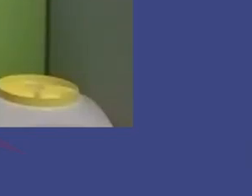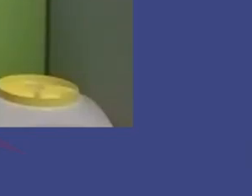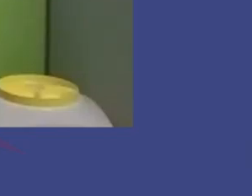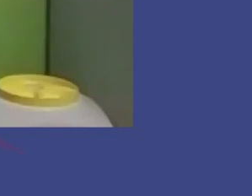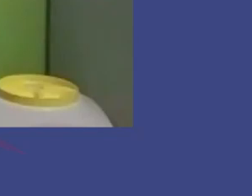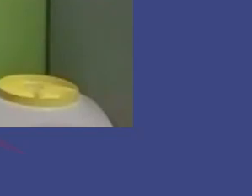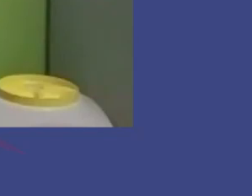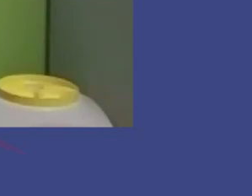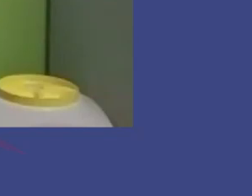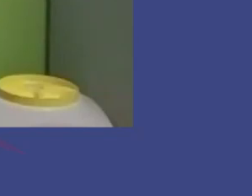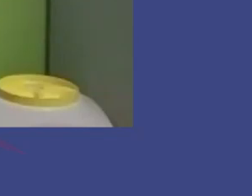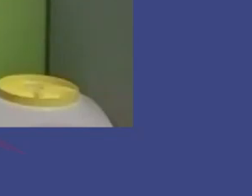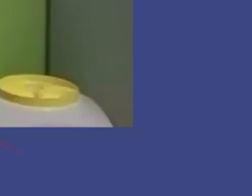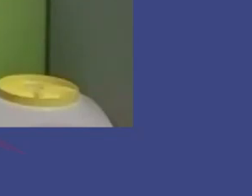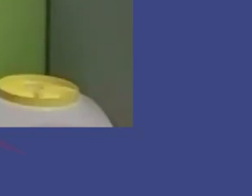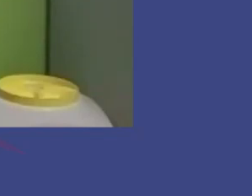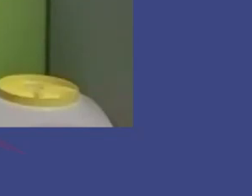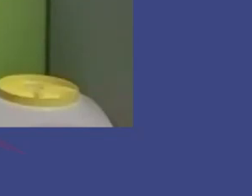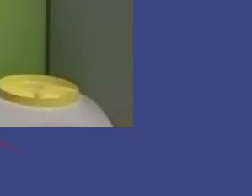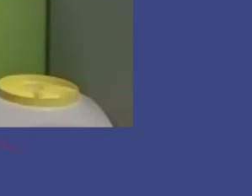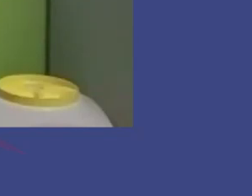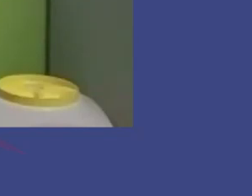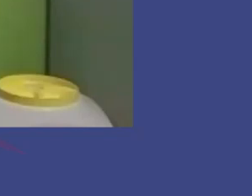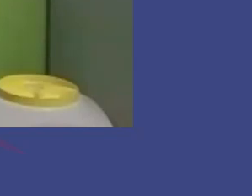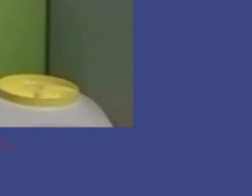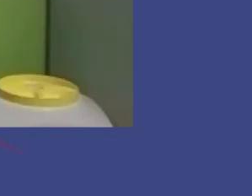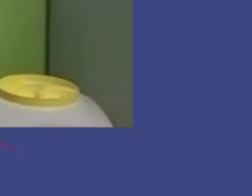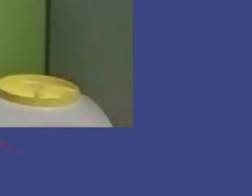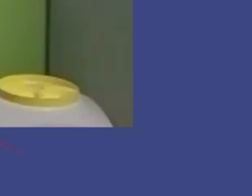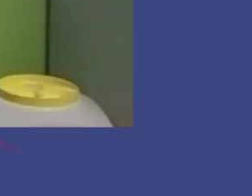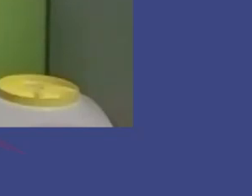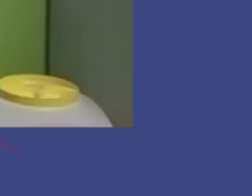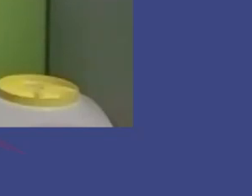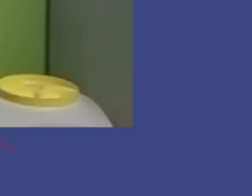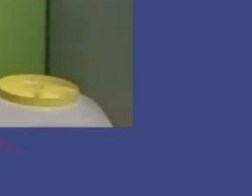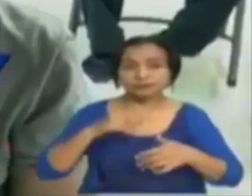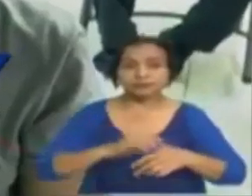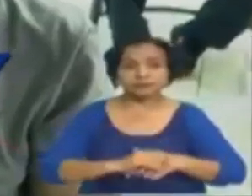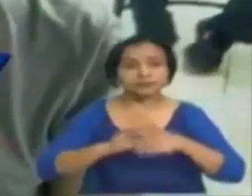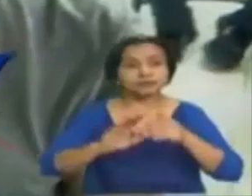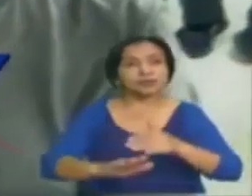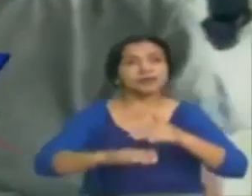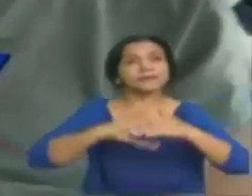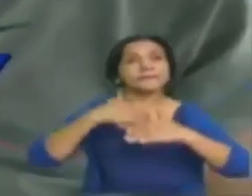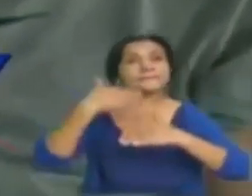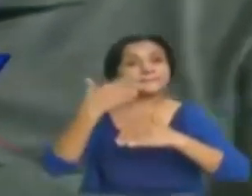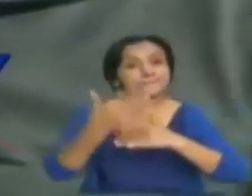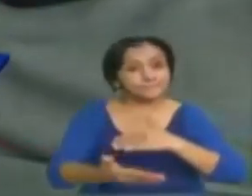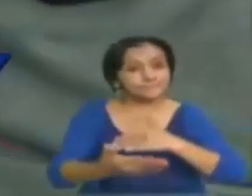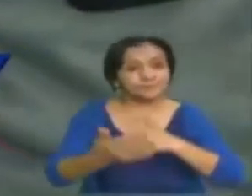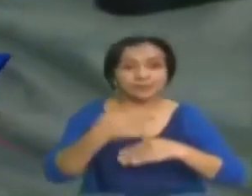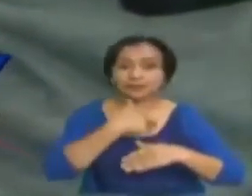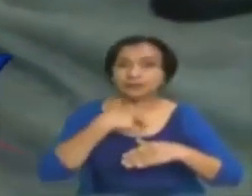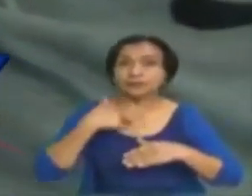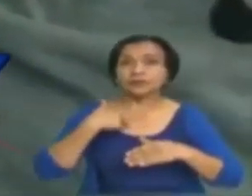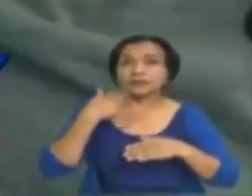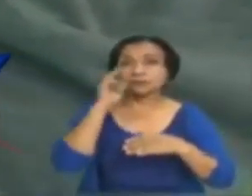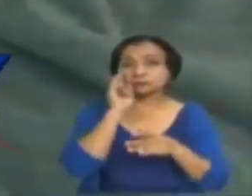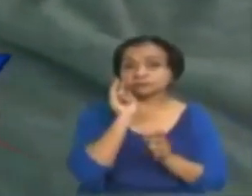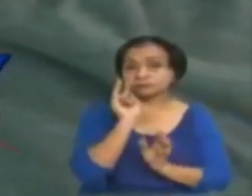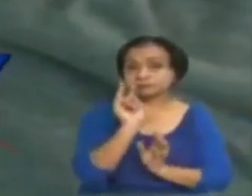antes se estaba mantenido en los grupos mayores de 70 años, ahora ya, sea con la variante Delta particularmente, de que los grupos de 30,